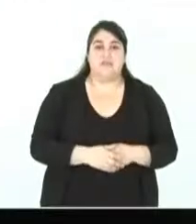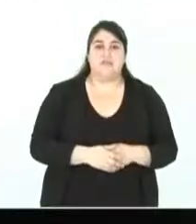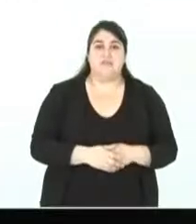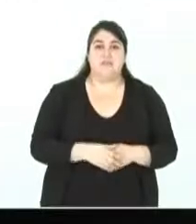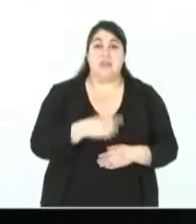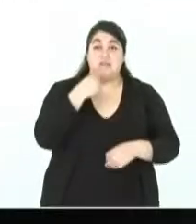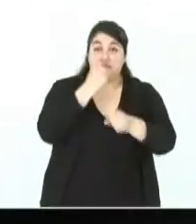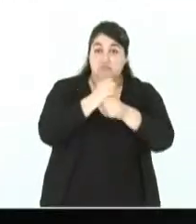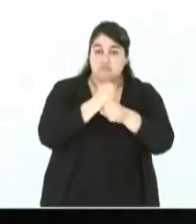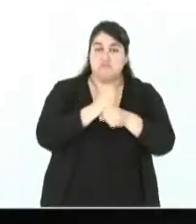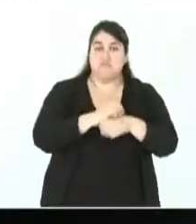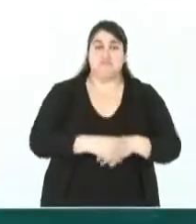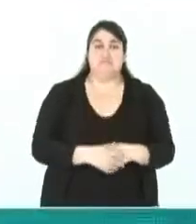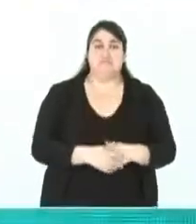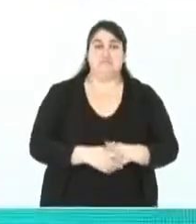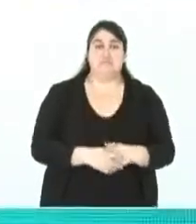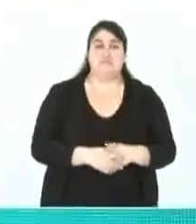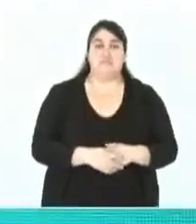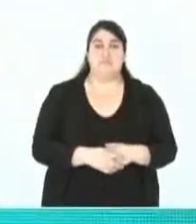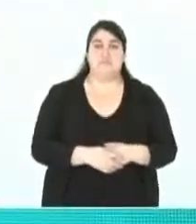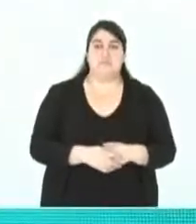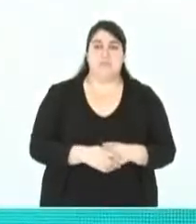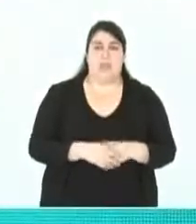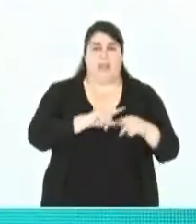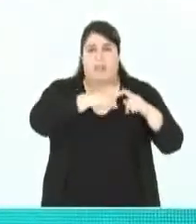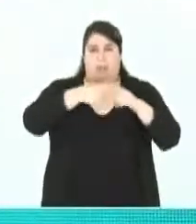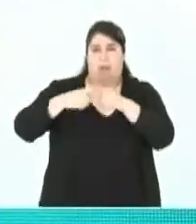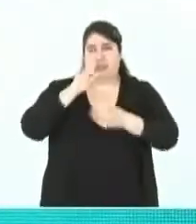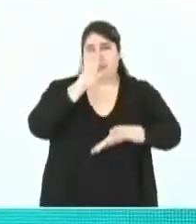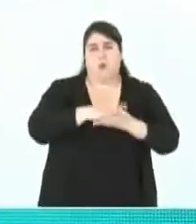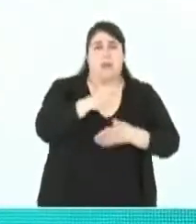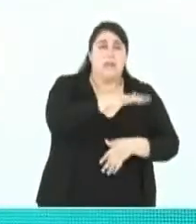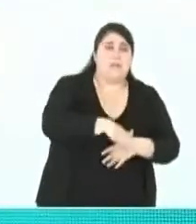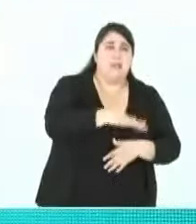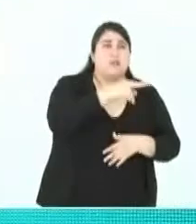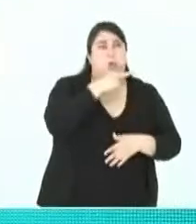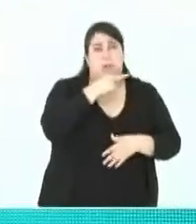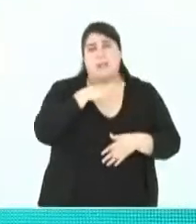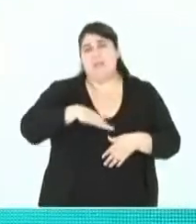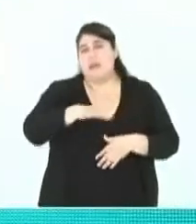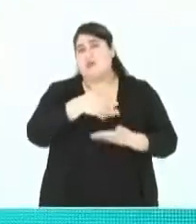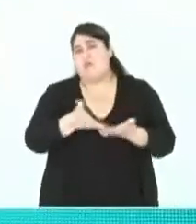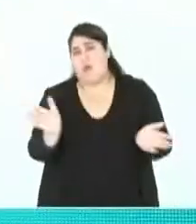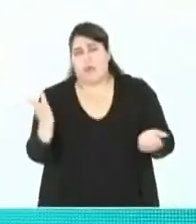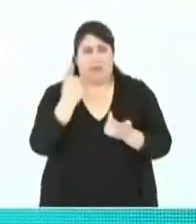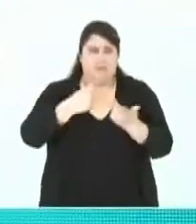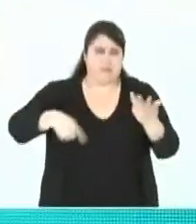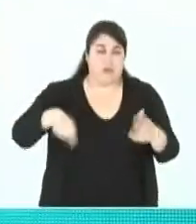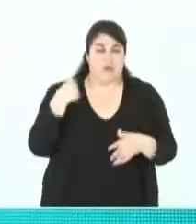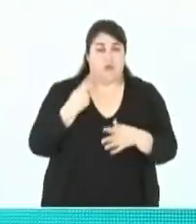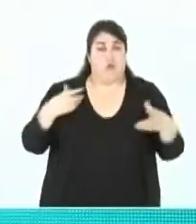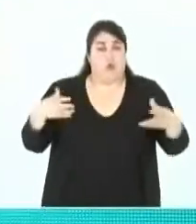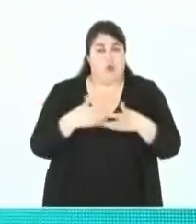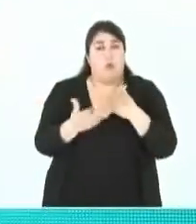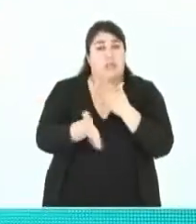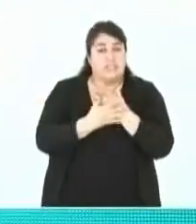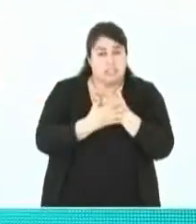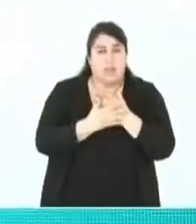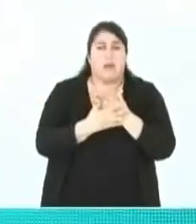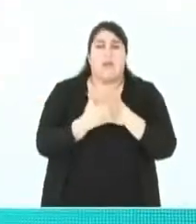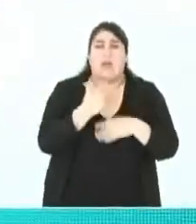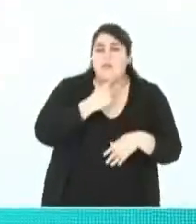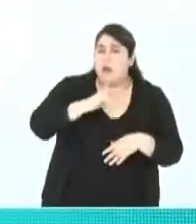Es unidad tiempo. Bueno, bienvenido el debate sobre los espacios verdes y el espacio público, digamos, porque nosotros del Frente de Izquierda venimos sosteniendo una